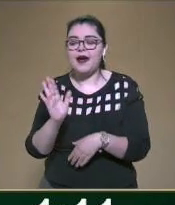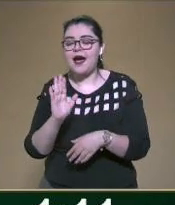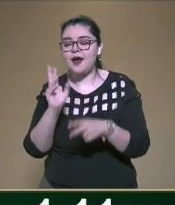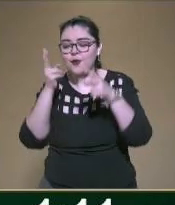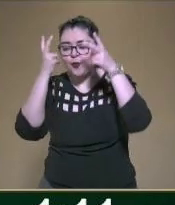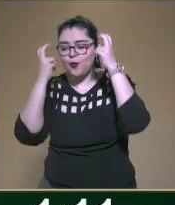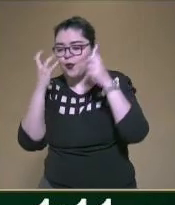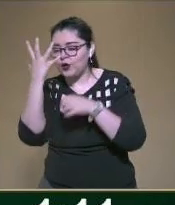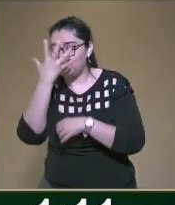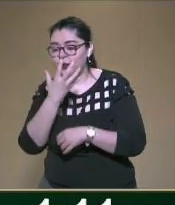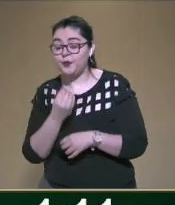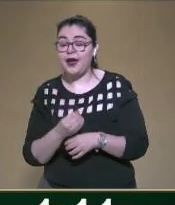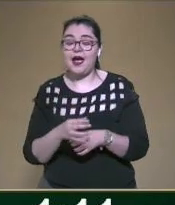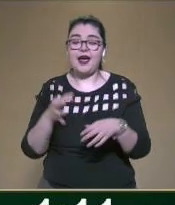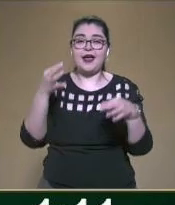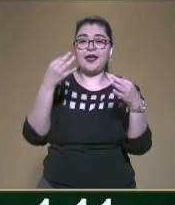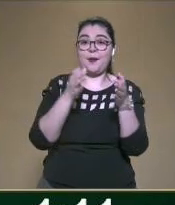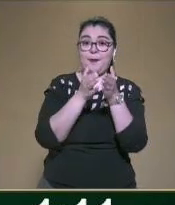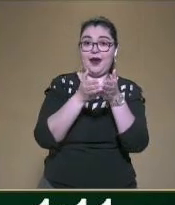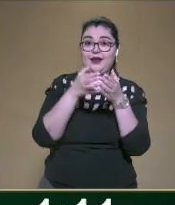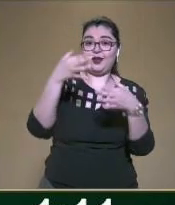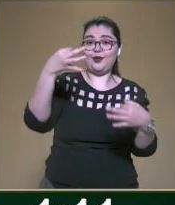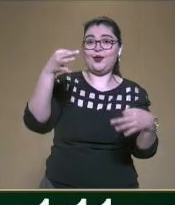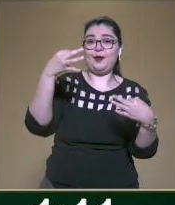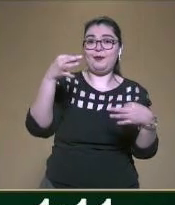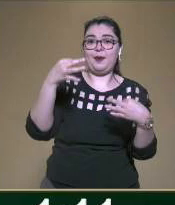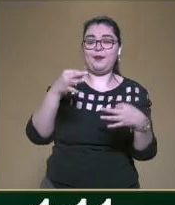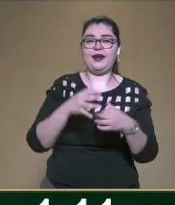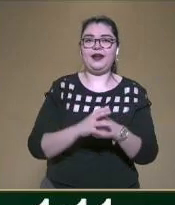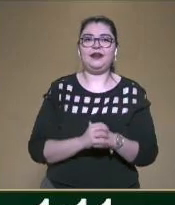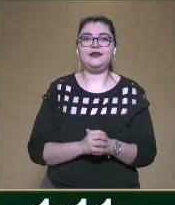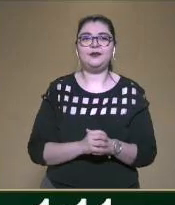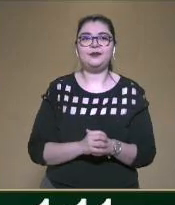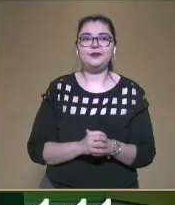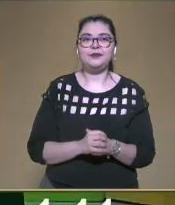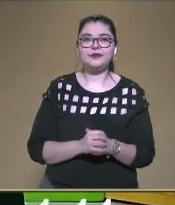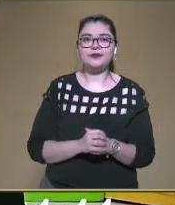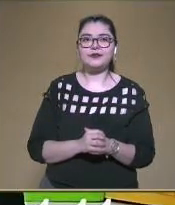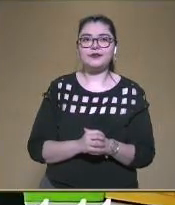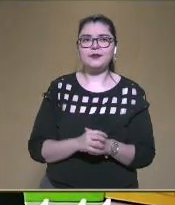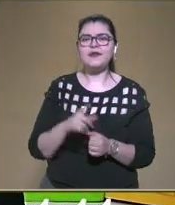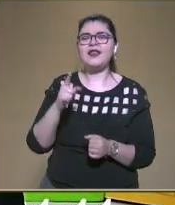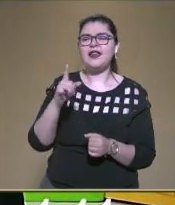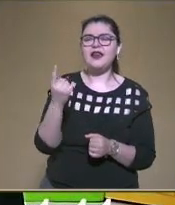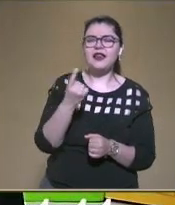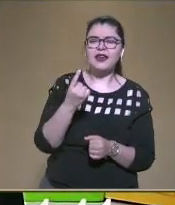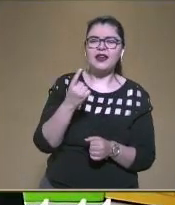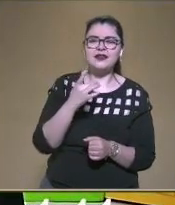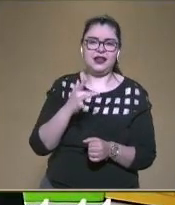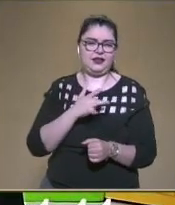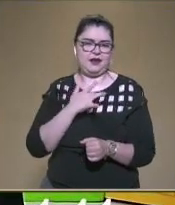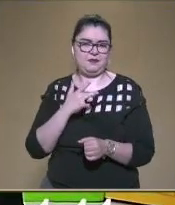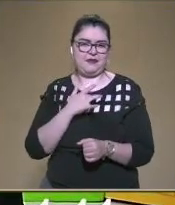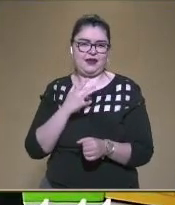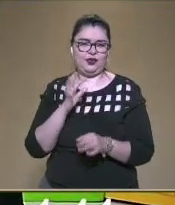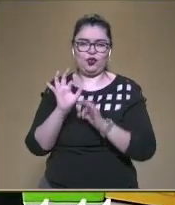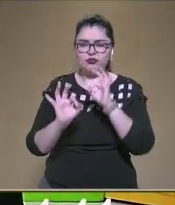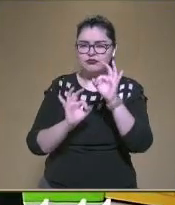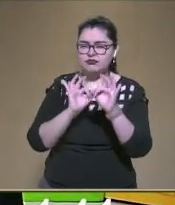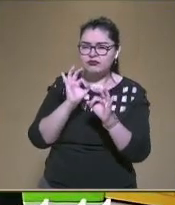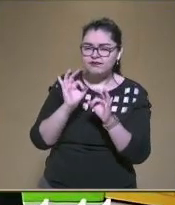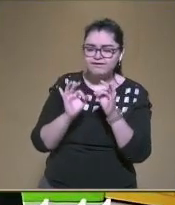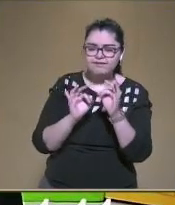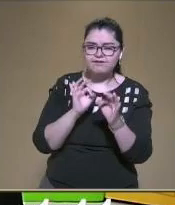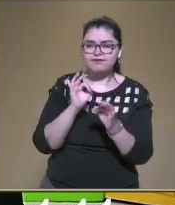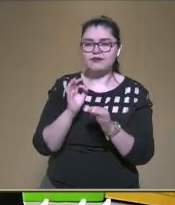papel. A ver, maestro, ¿qué sentimiento le transmite este poema, maestro? Es un sentimiento